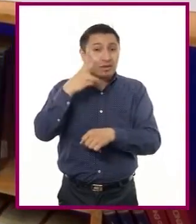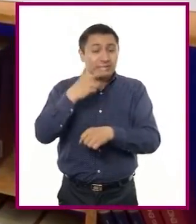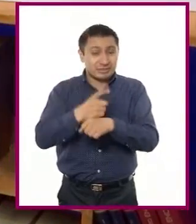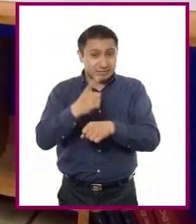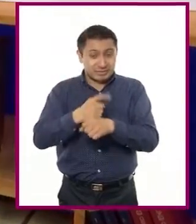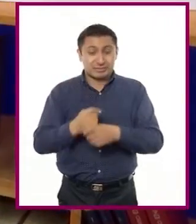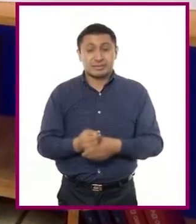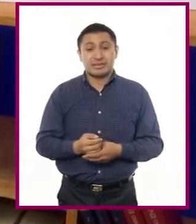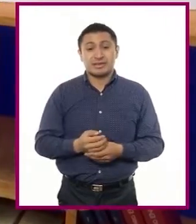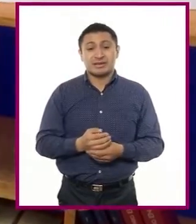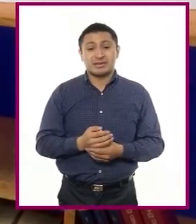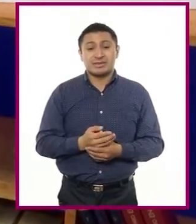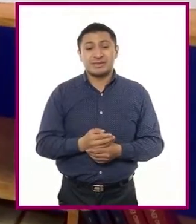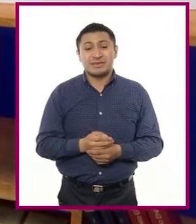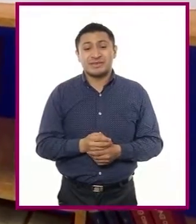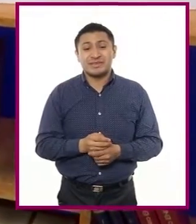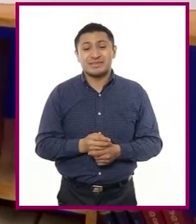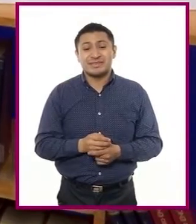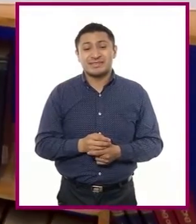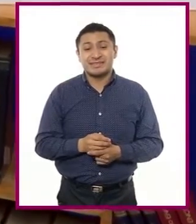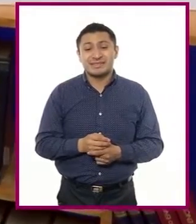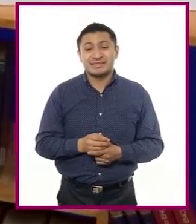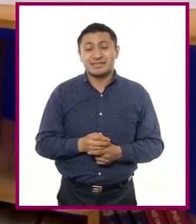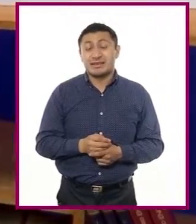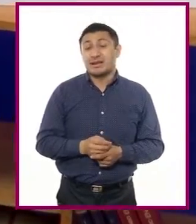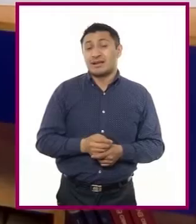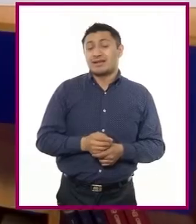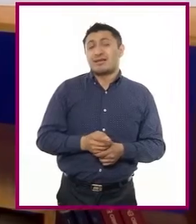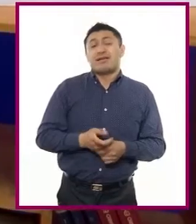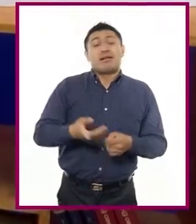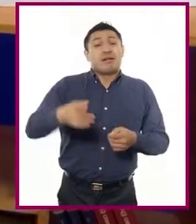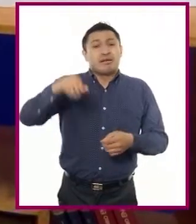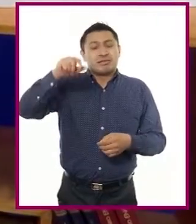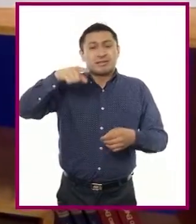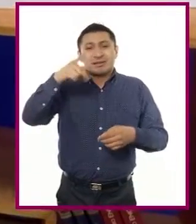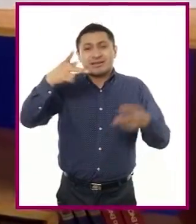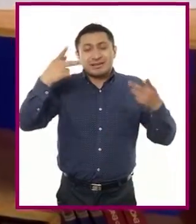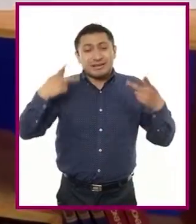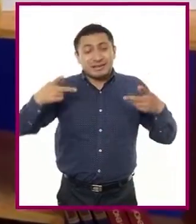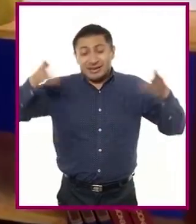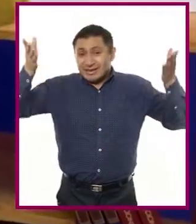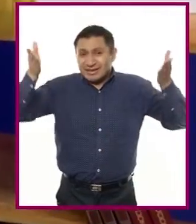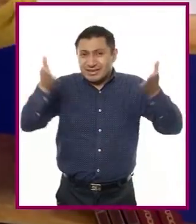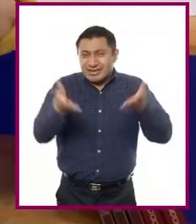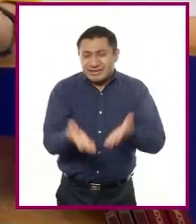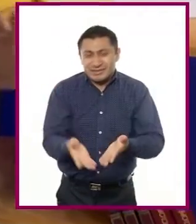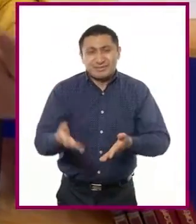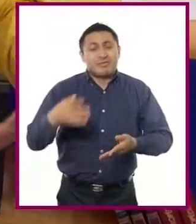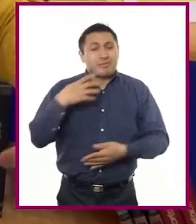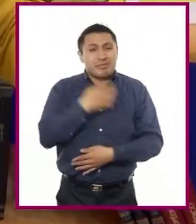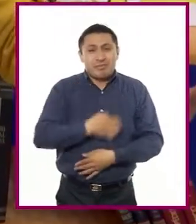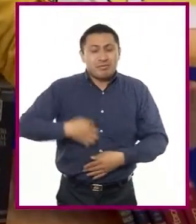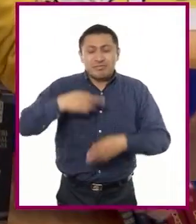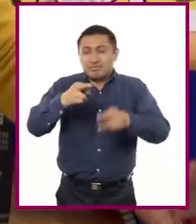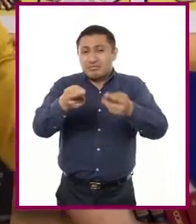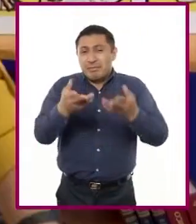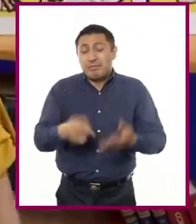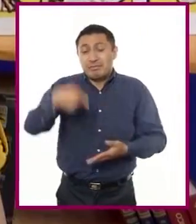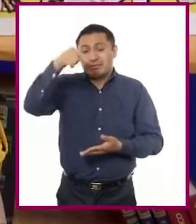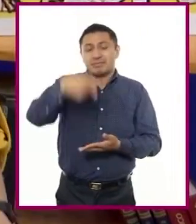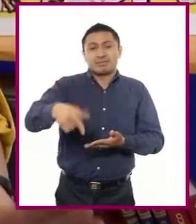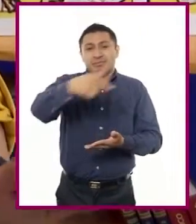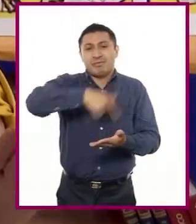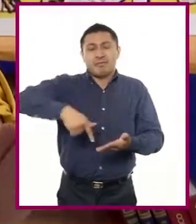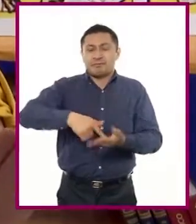más alto, estimado amigo, su presencia es recibida con júbilo en este excelso sitio donde